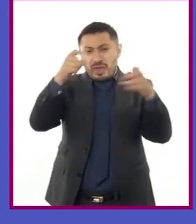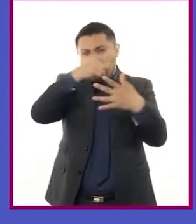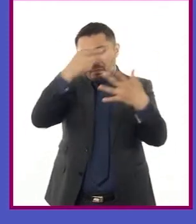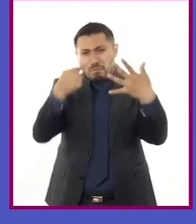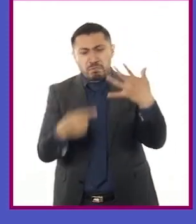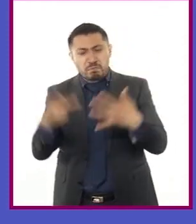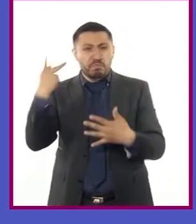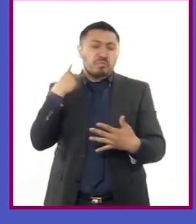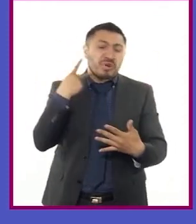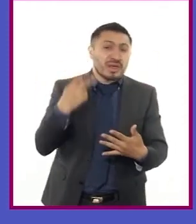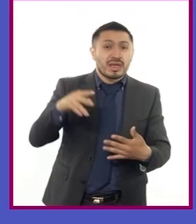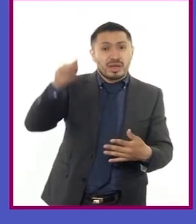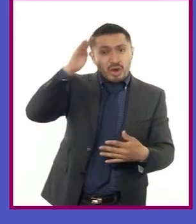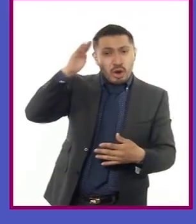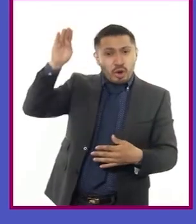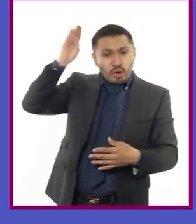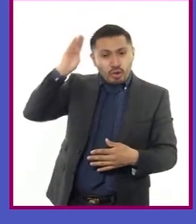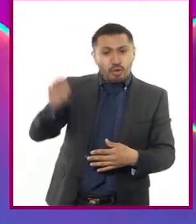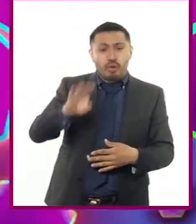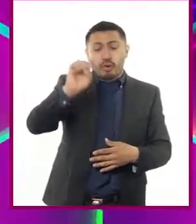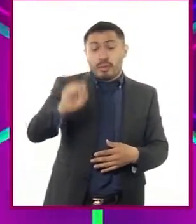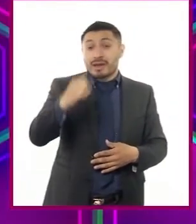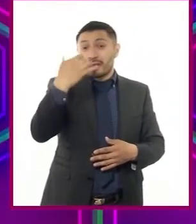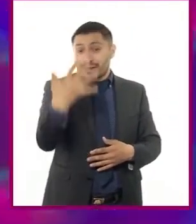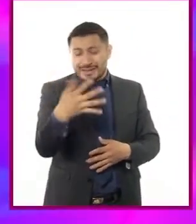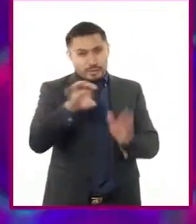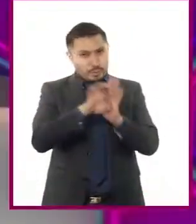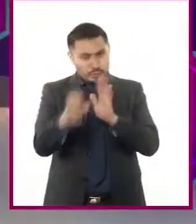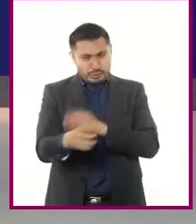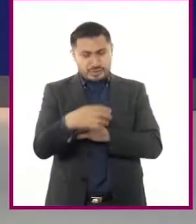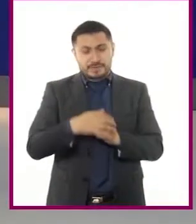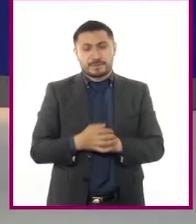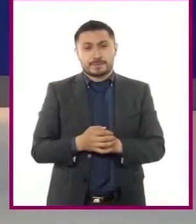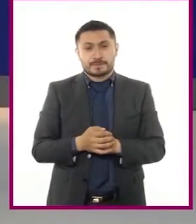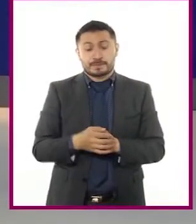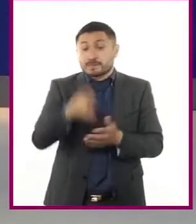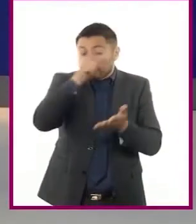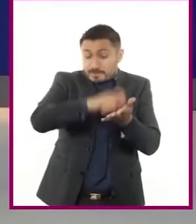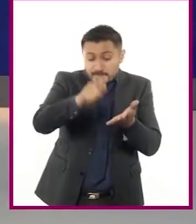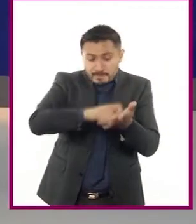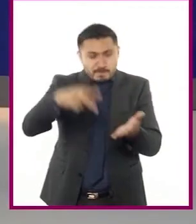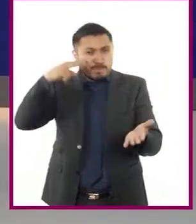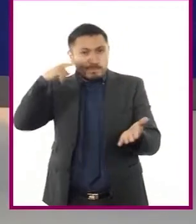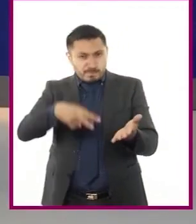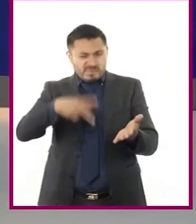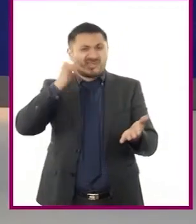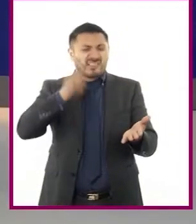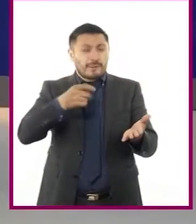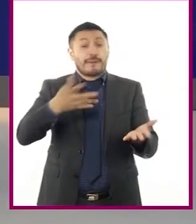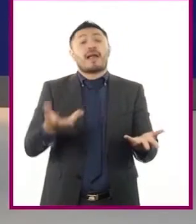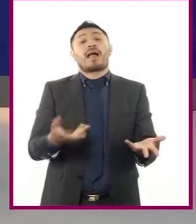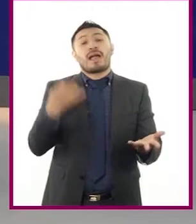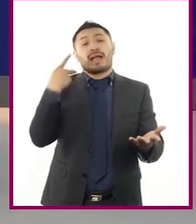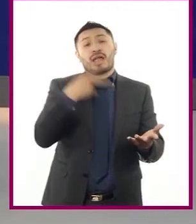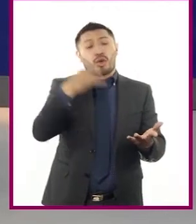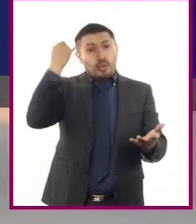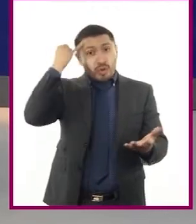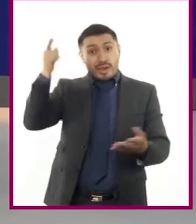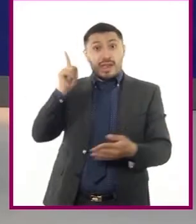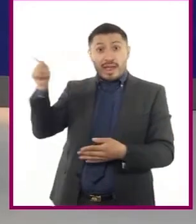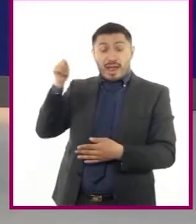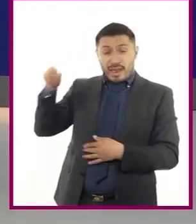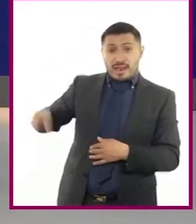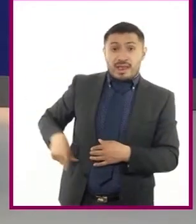tales como Cuba 65. En estos textos podemos apreciar la visión poética del estado en